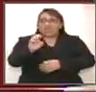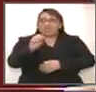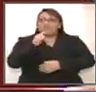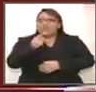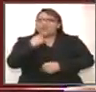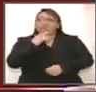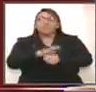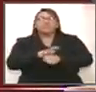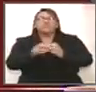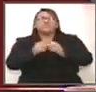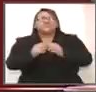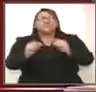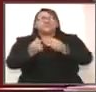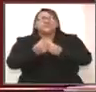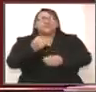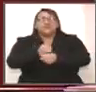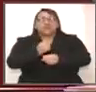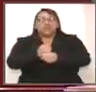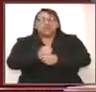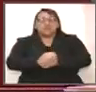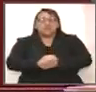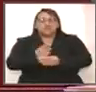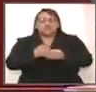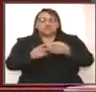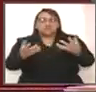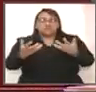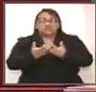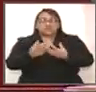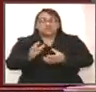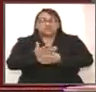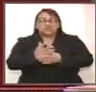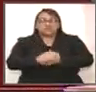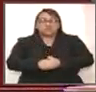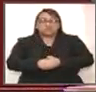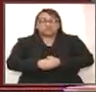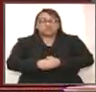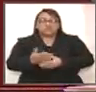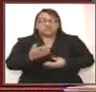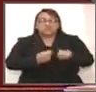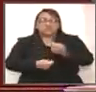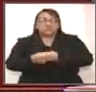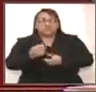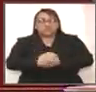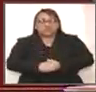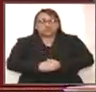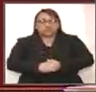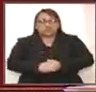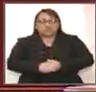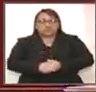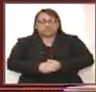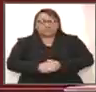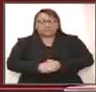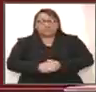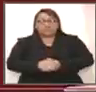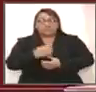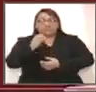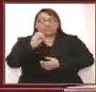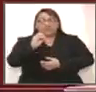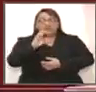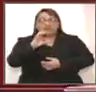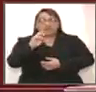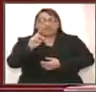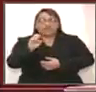nuestros compromisos ante el Grupo de Trabajo de Cohecho en Transacciones Comerciales. La OCDE, fundada